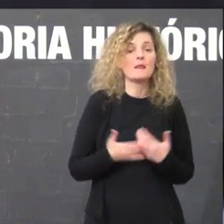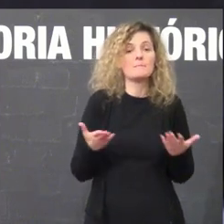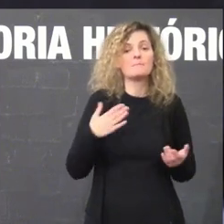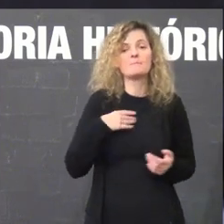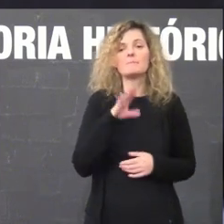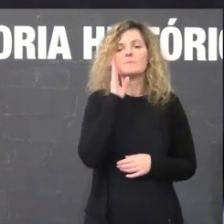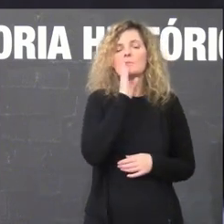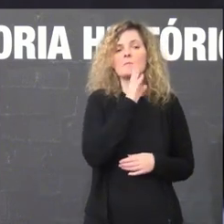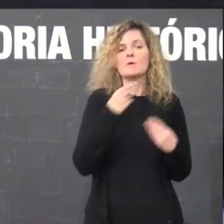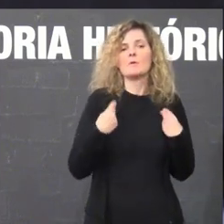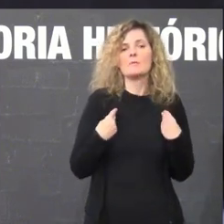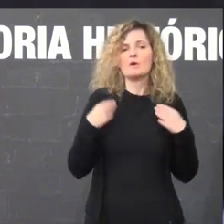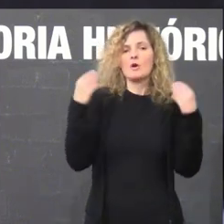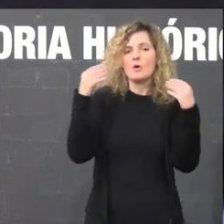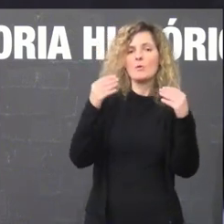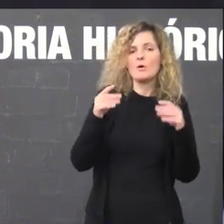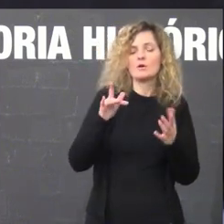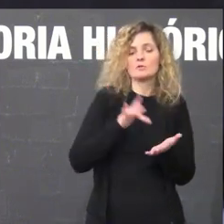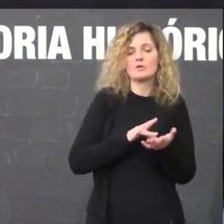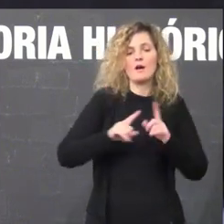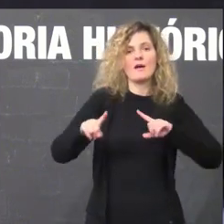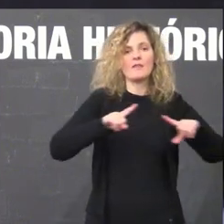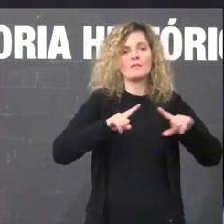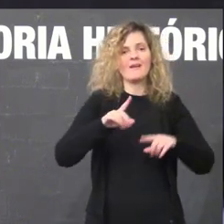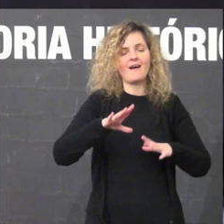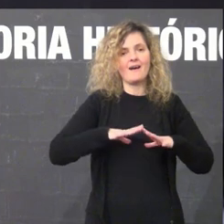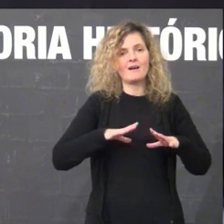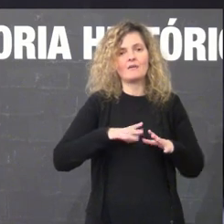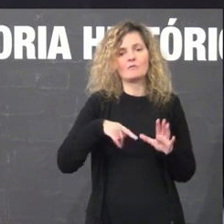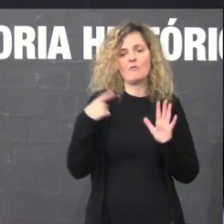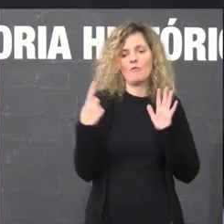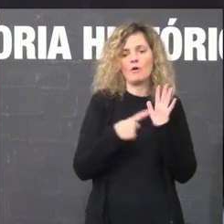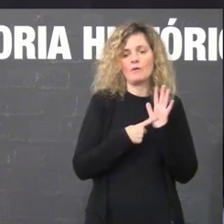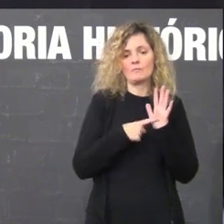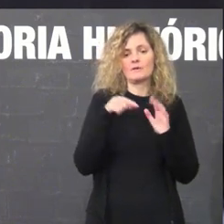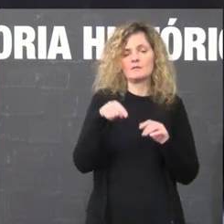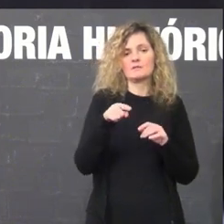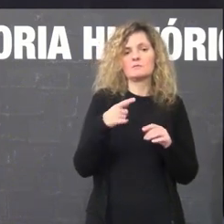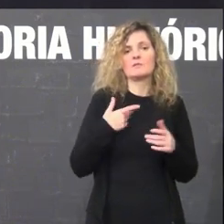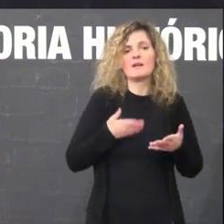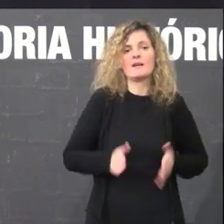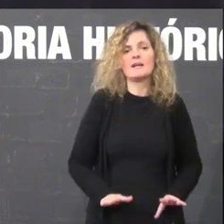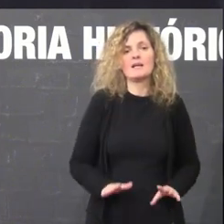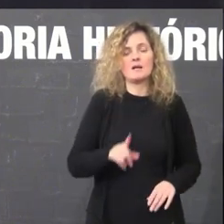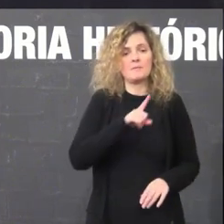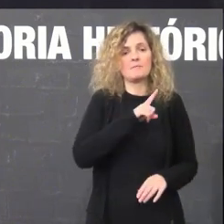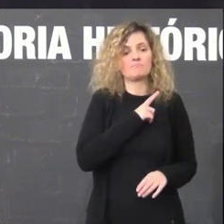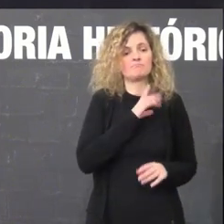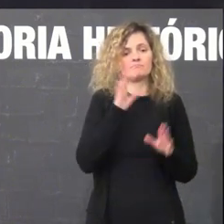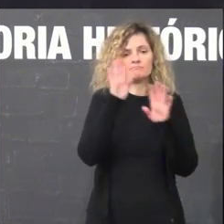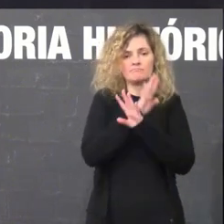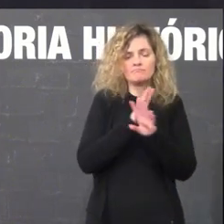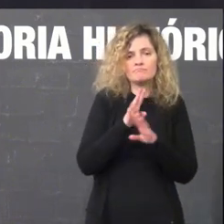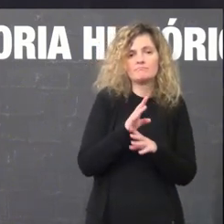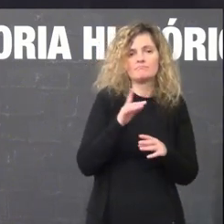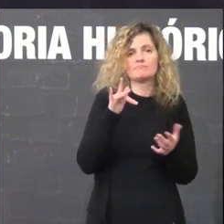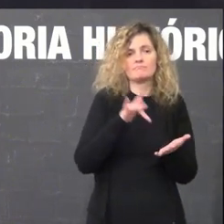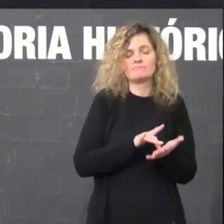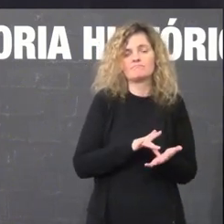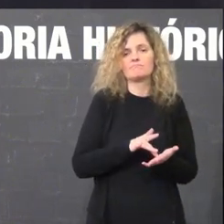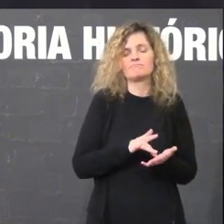mi madre vivió su juventud en la dictadura Argentina con todo lo que eso conllevaba siendo hija de militantes en la clandestinidad